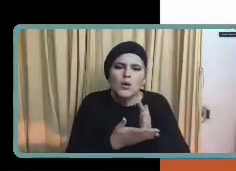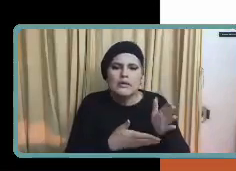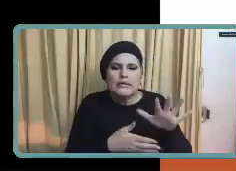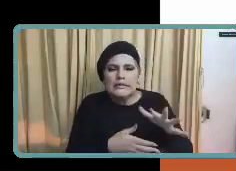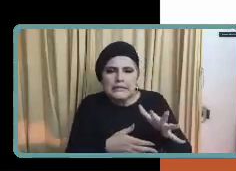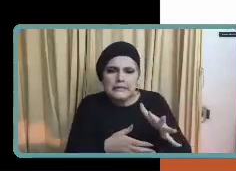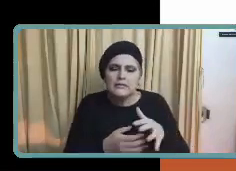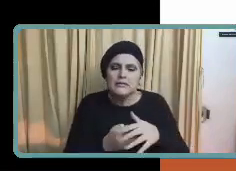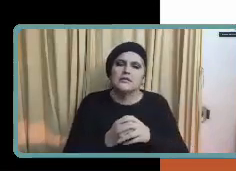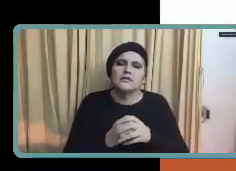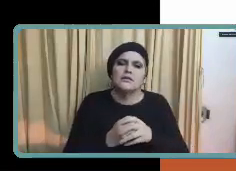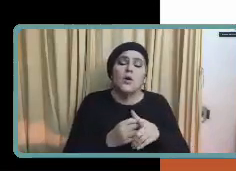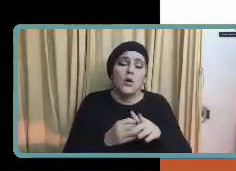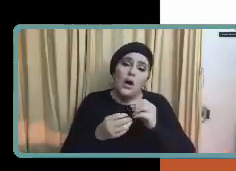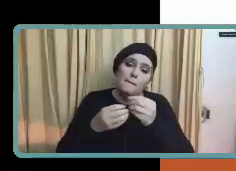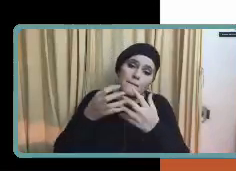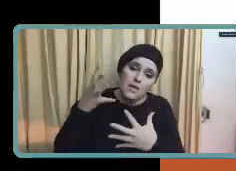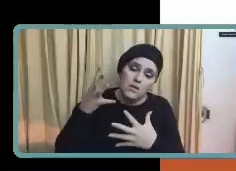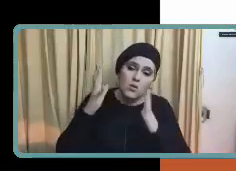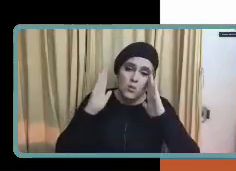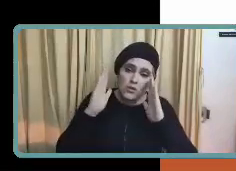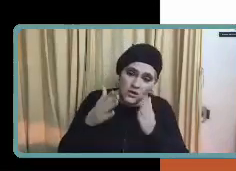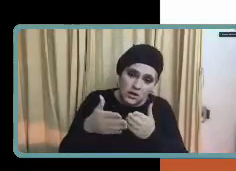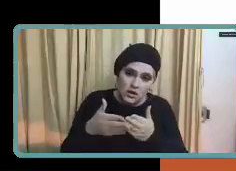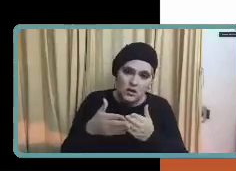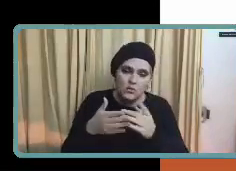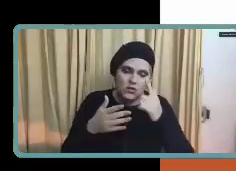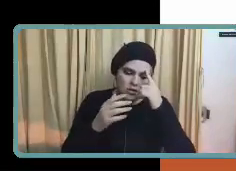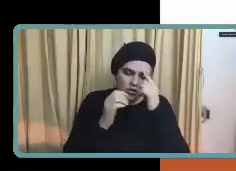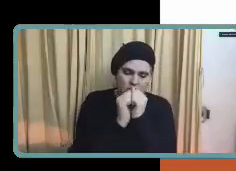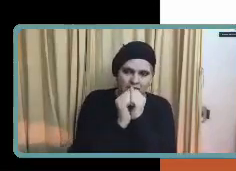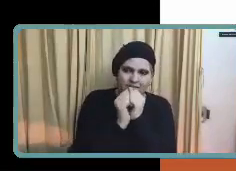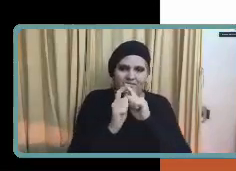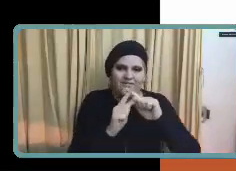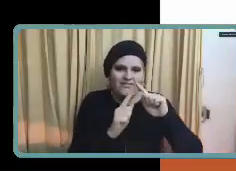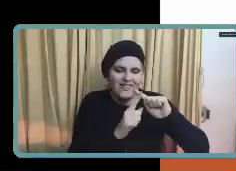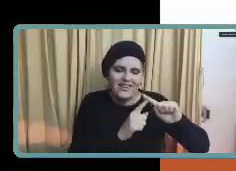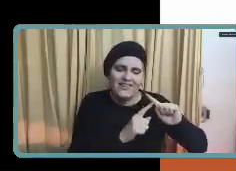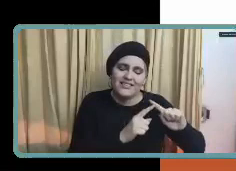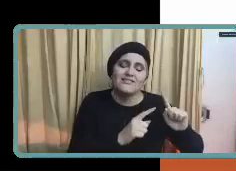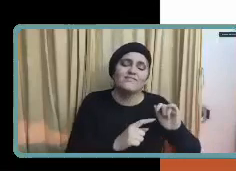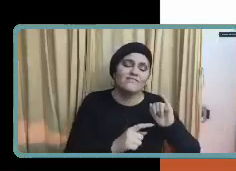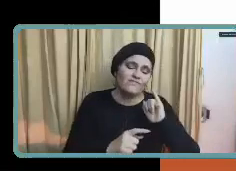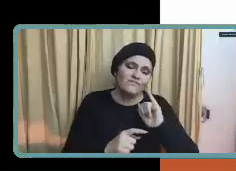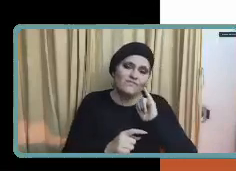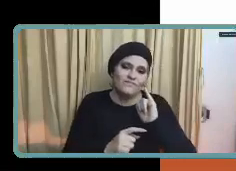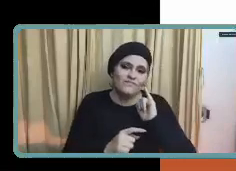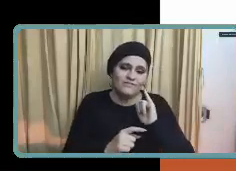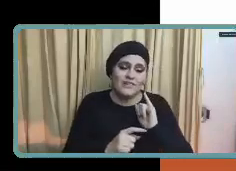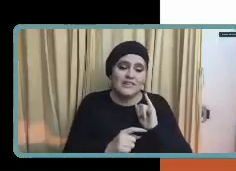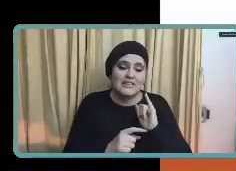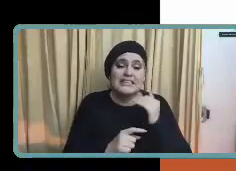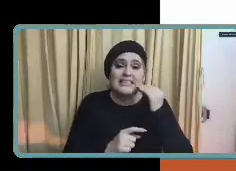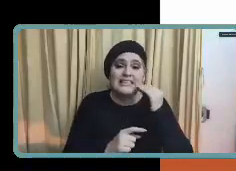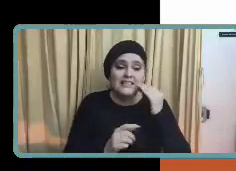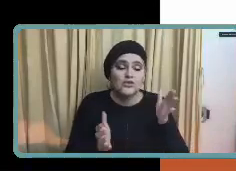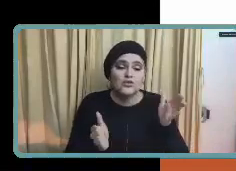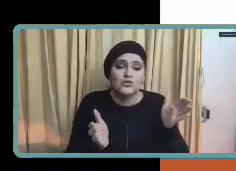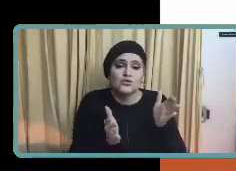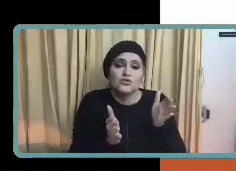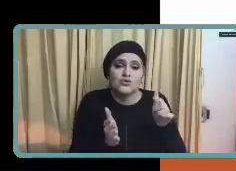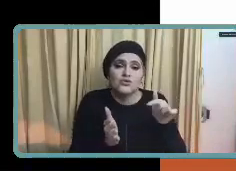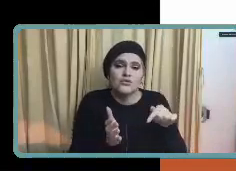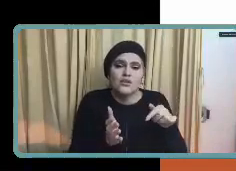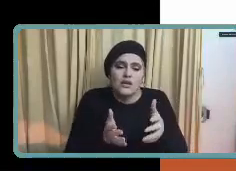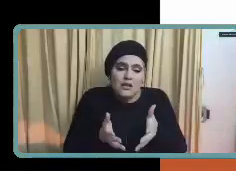espectro del autismo, digamos, condiciones del neurodesarrollo. Sí, los niños los niños prematuros extremos son niños que tenemos que hacerle un